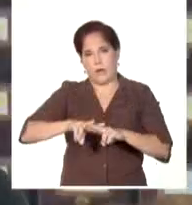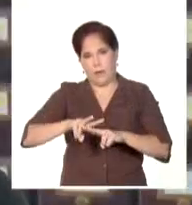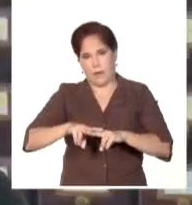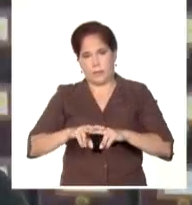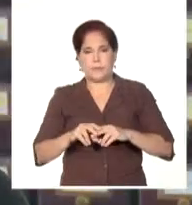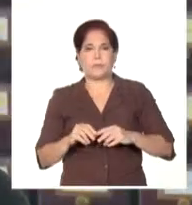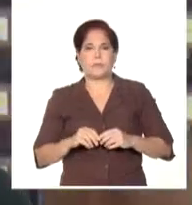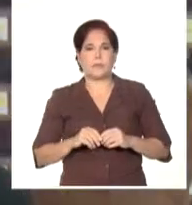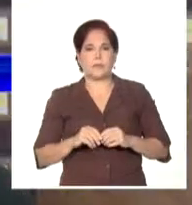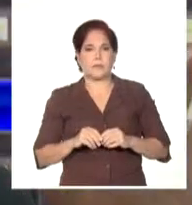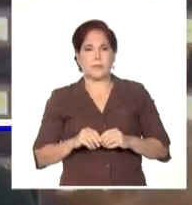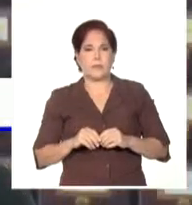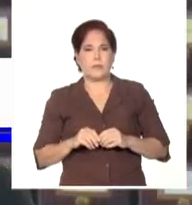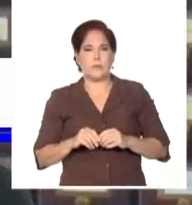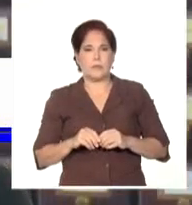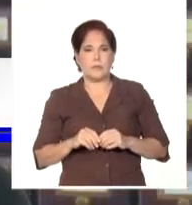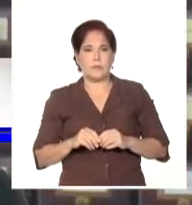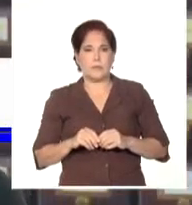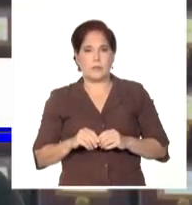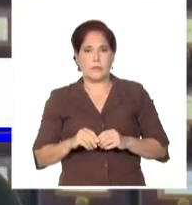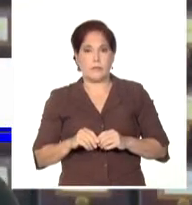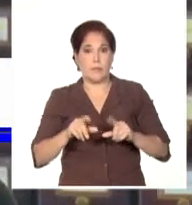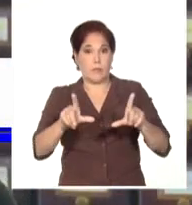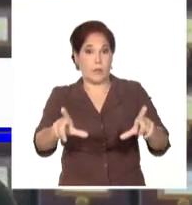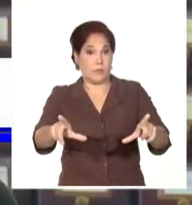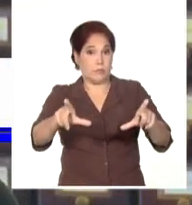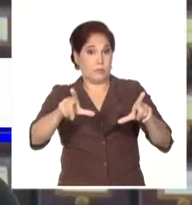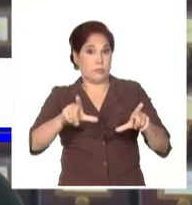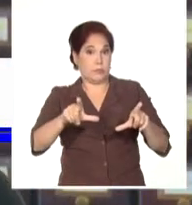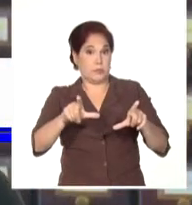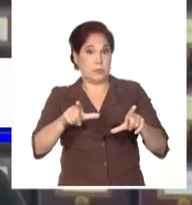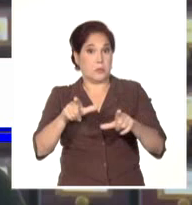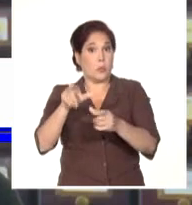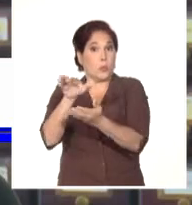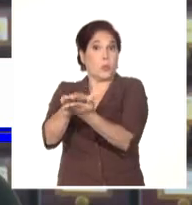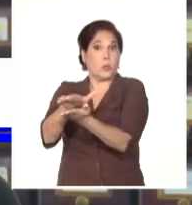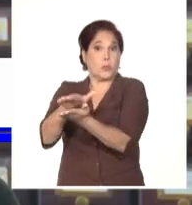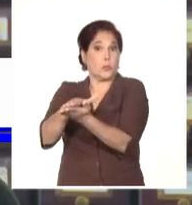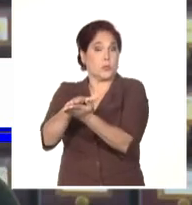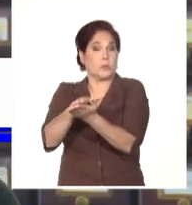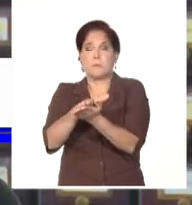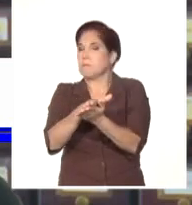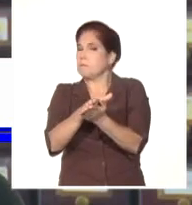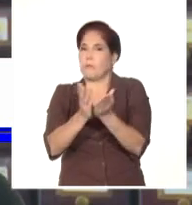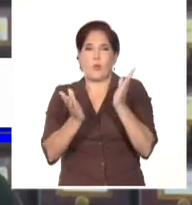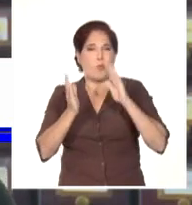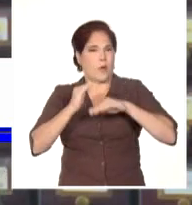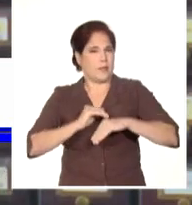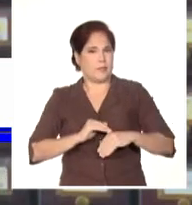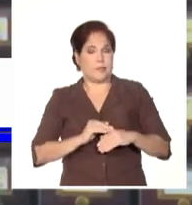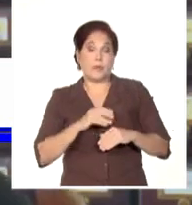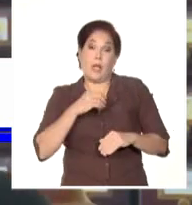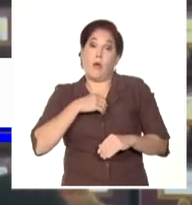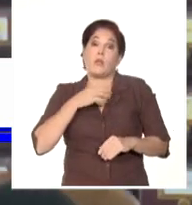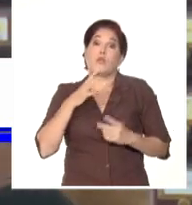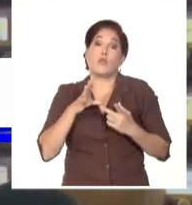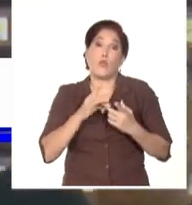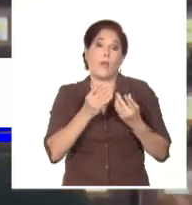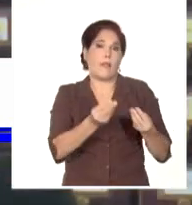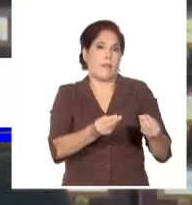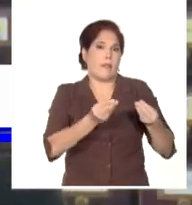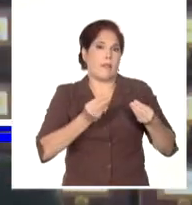plaqueta bellísima, sencilla, no la teníamos en los fondos de la biblioteca.